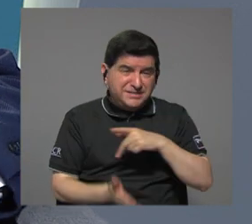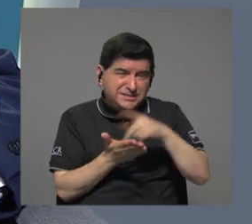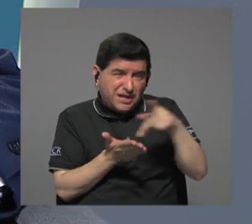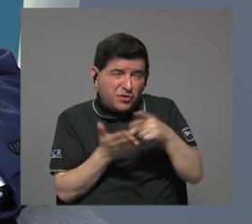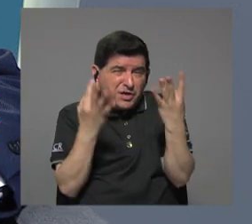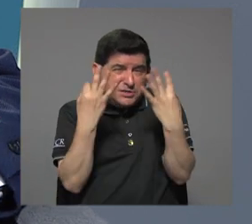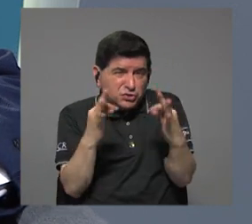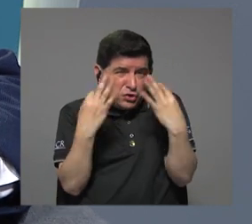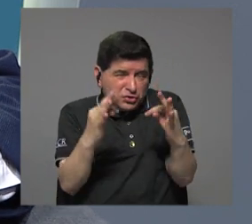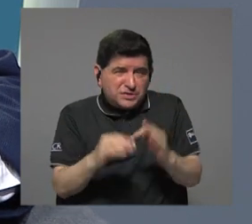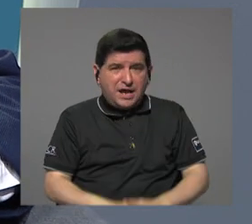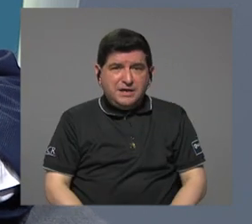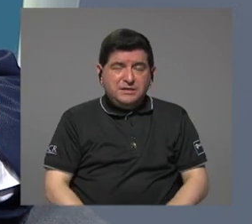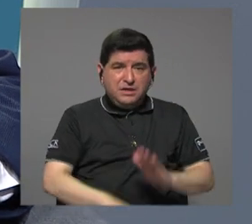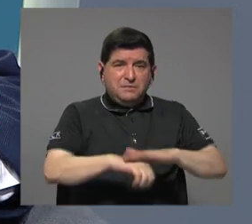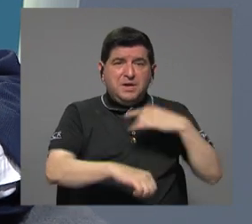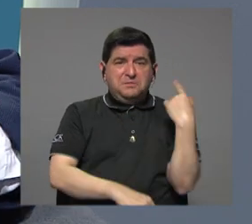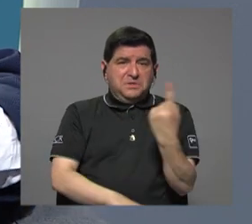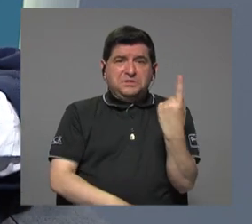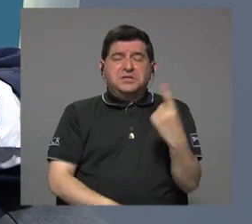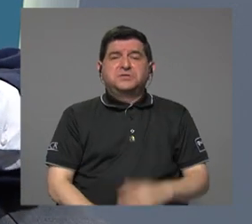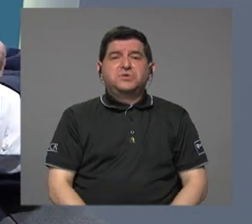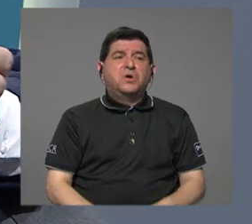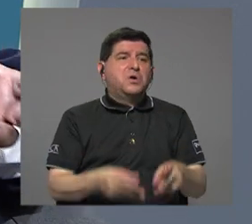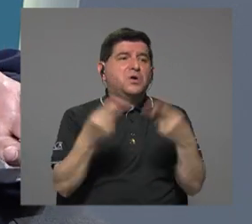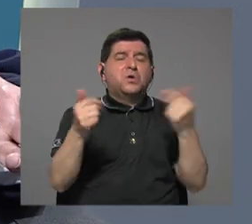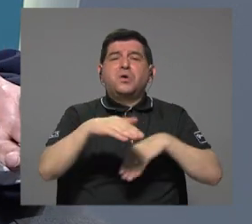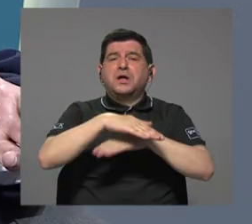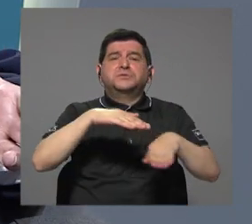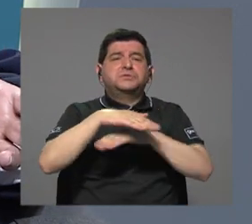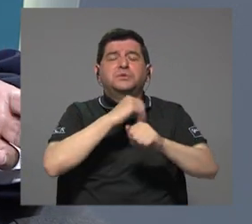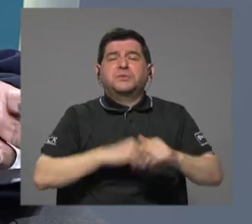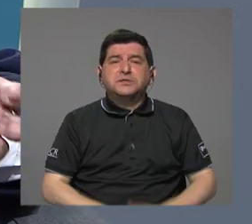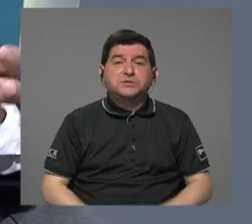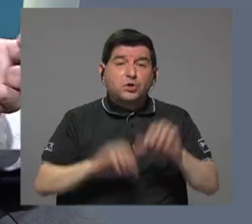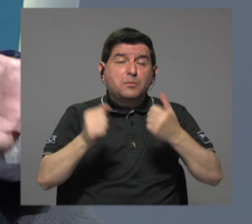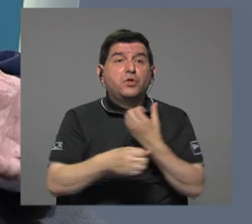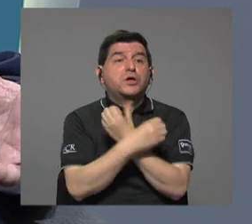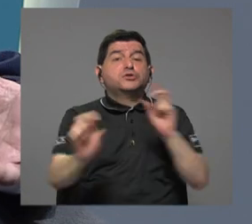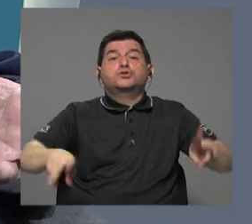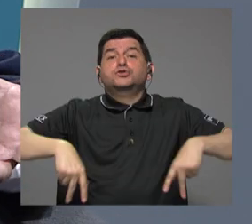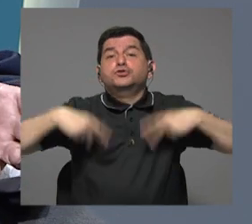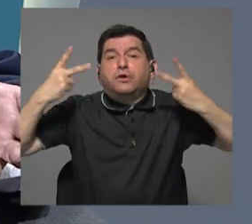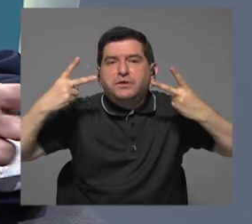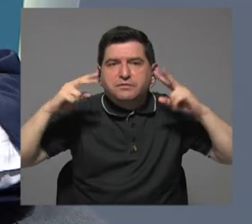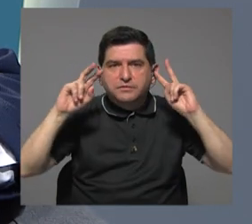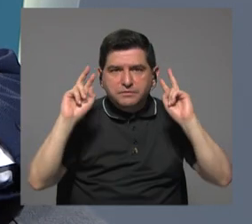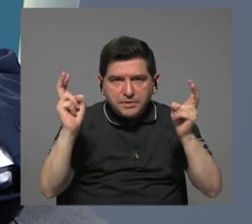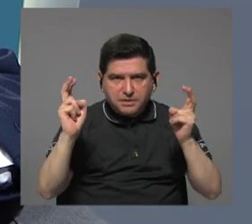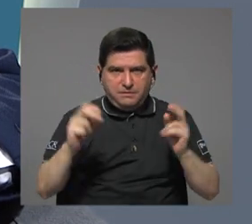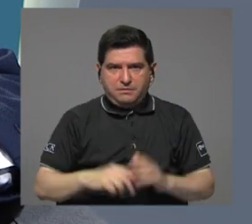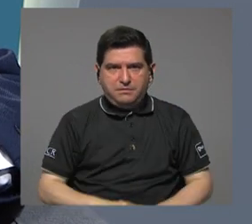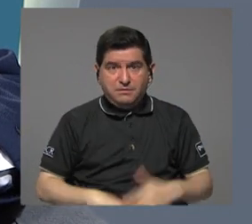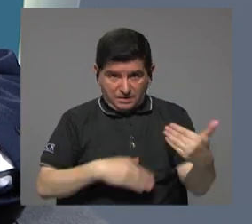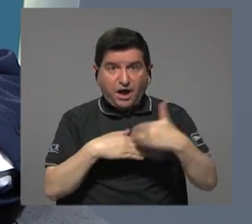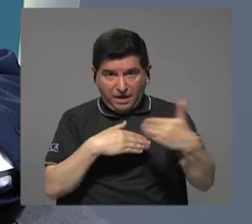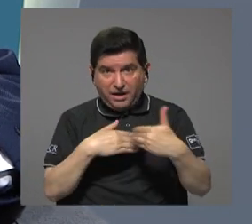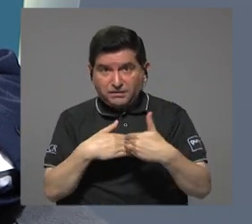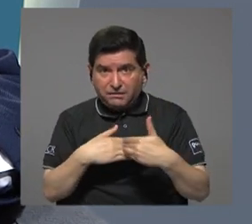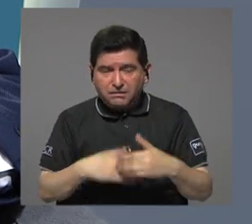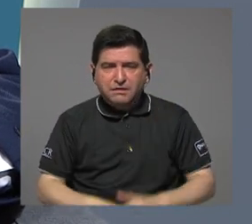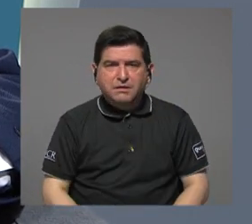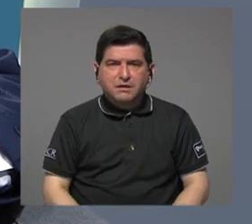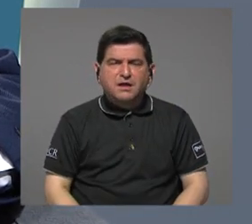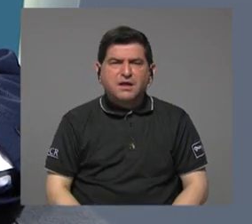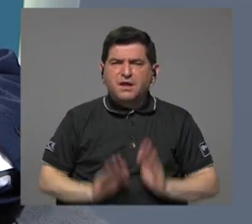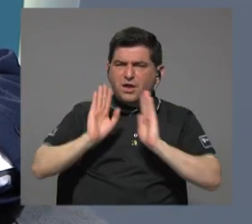que pretenden le permitiría simplemente los gastos básicos para poder subsistir porque eso es un ataque y